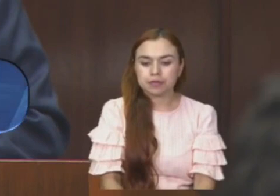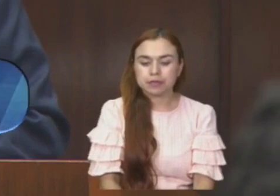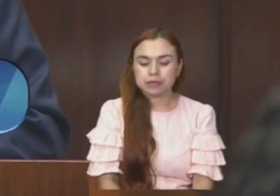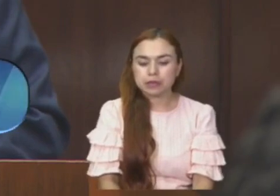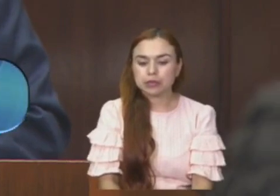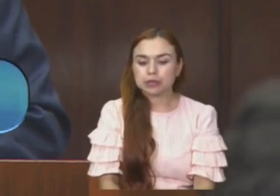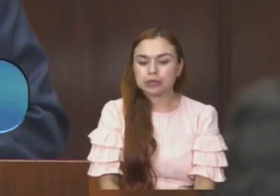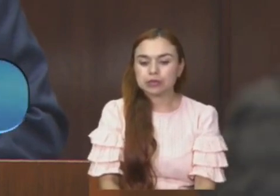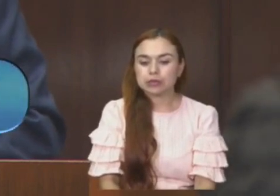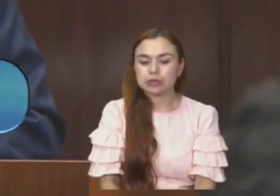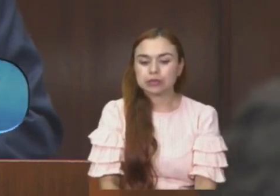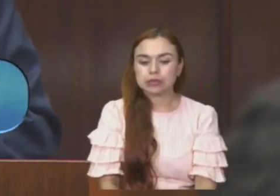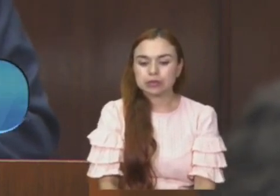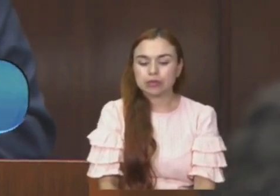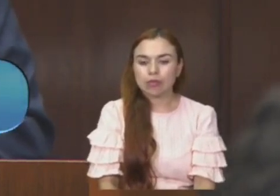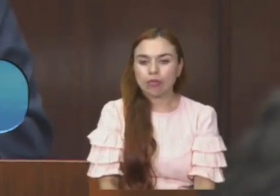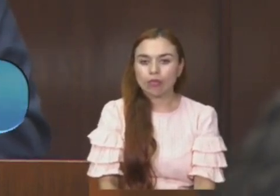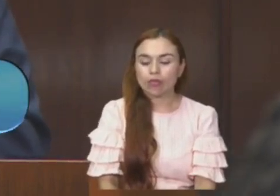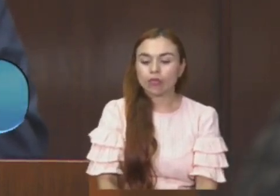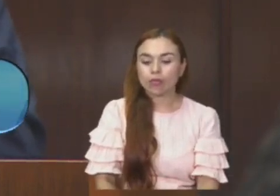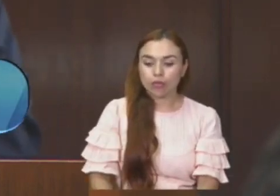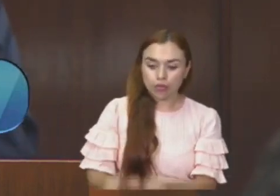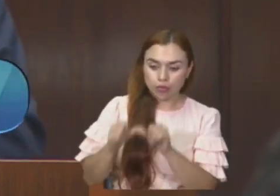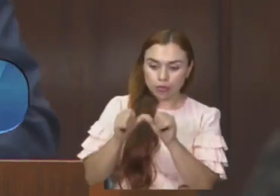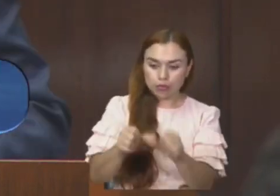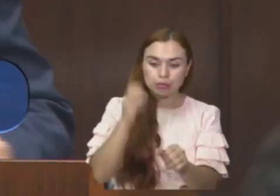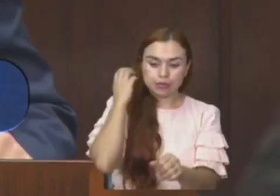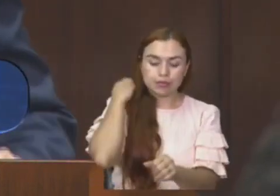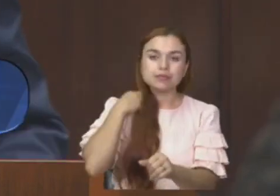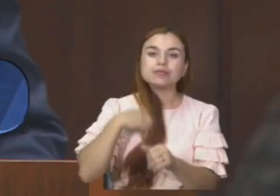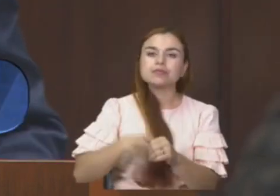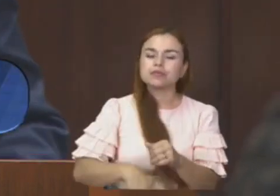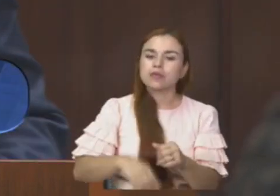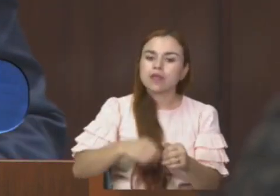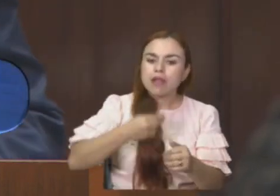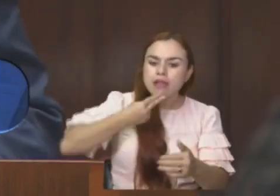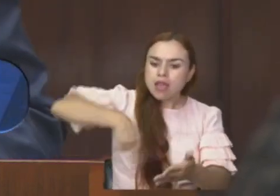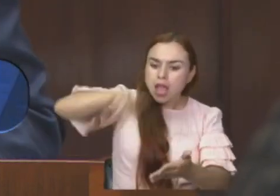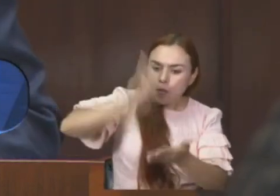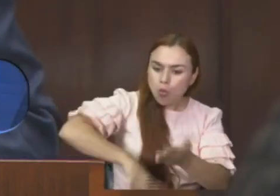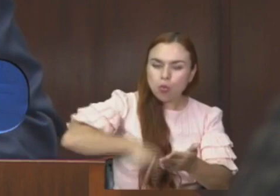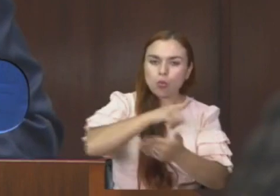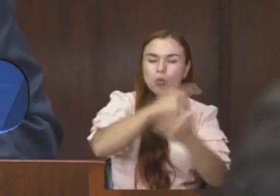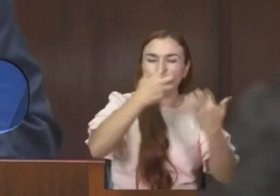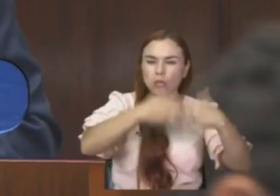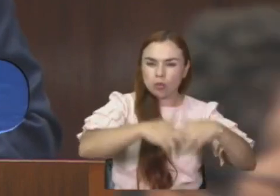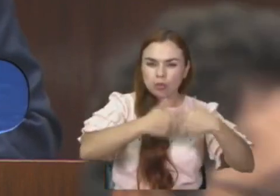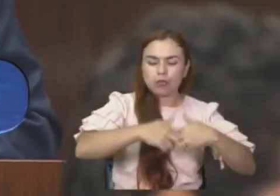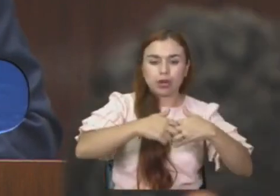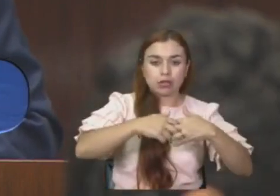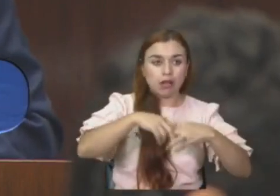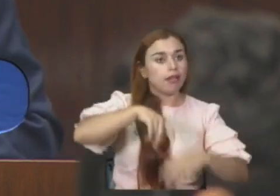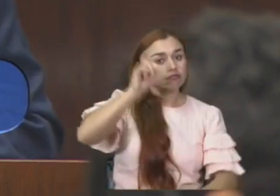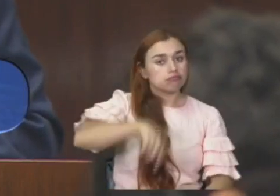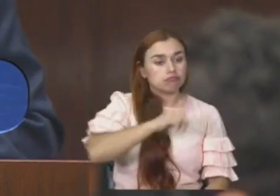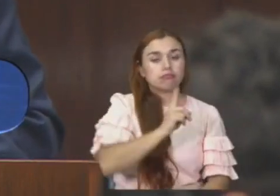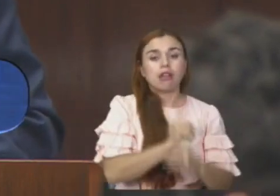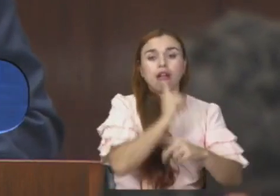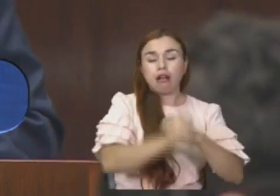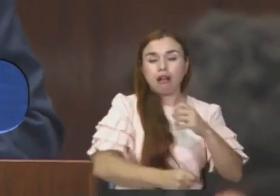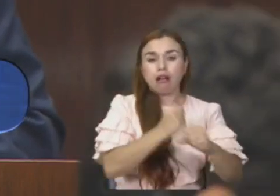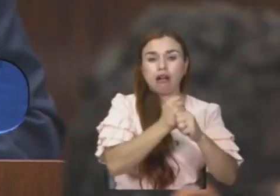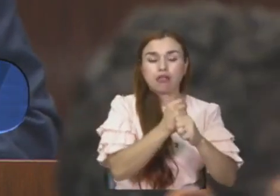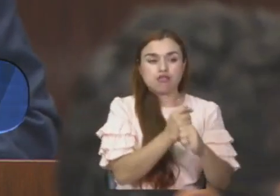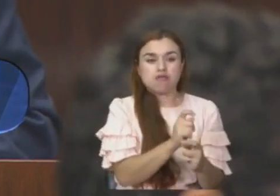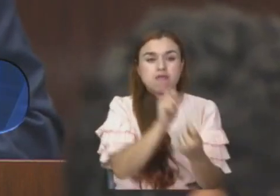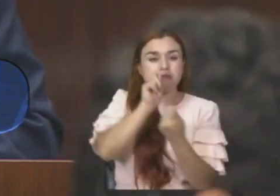La siguiente pregunta: ¿a cuánto asciende la suma total de impuestos y tributos que la empresa debe pagar al Estado panameño anualmente?